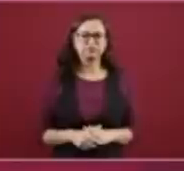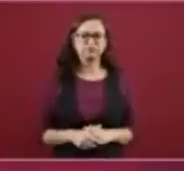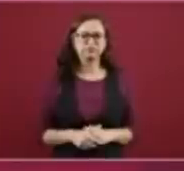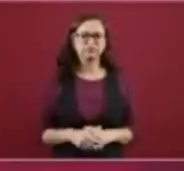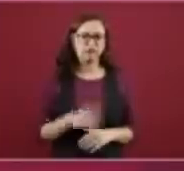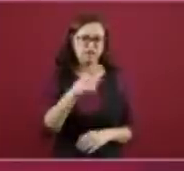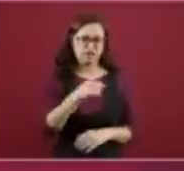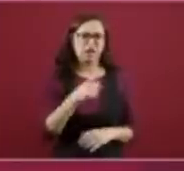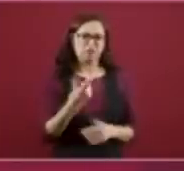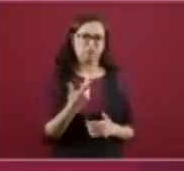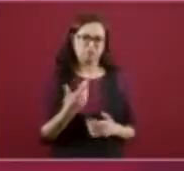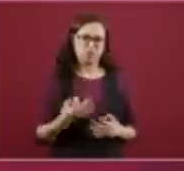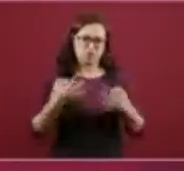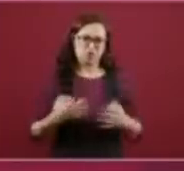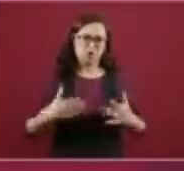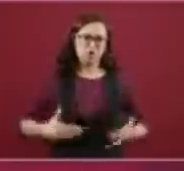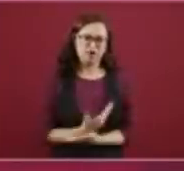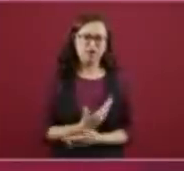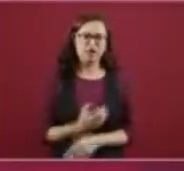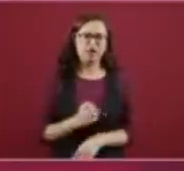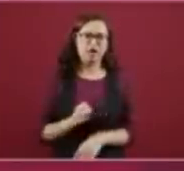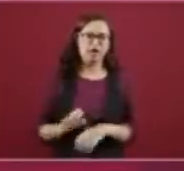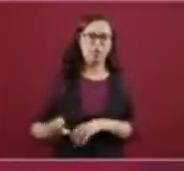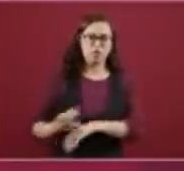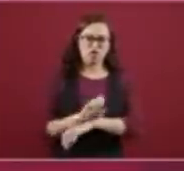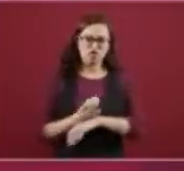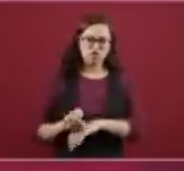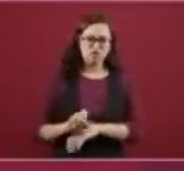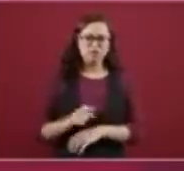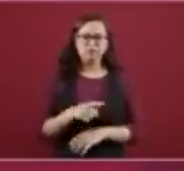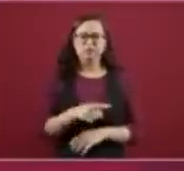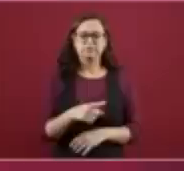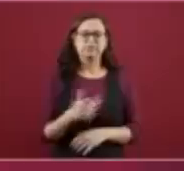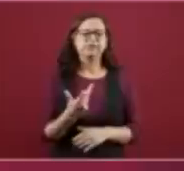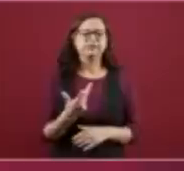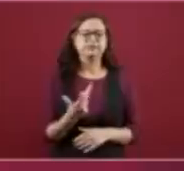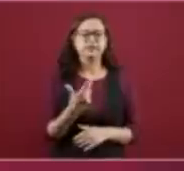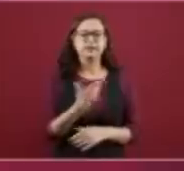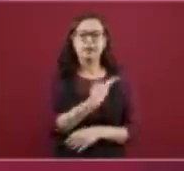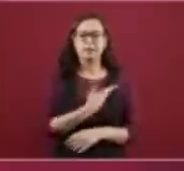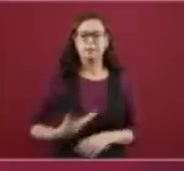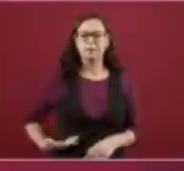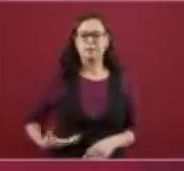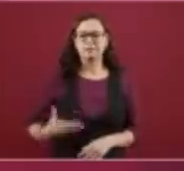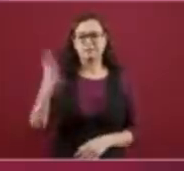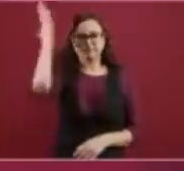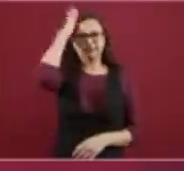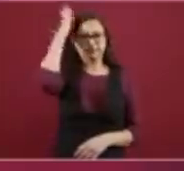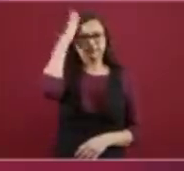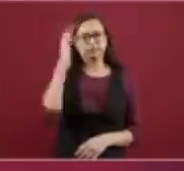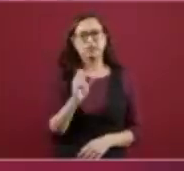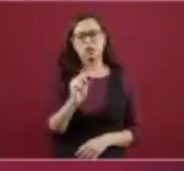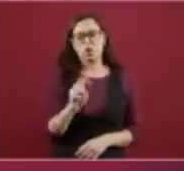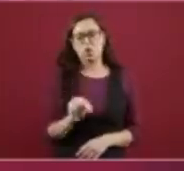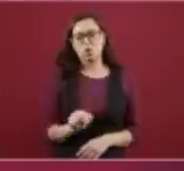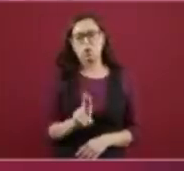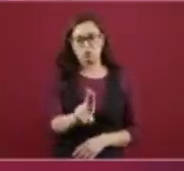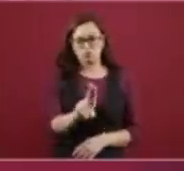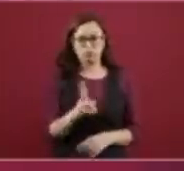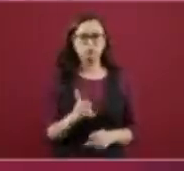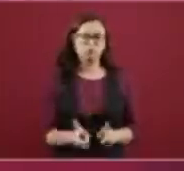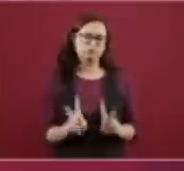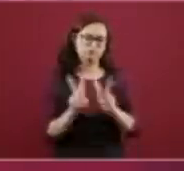ecuatoriana, que es la presidenta de la ONU, y hablamos del